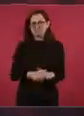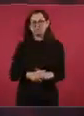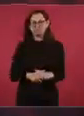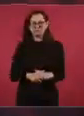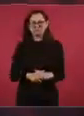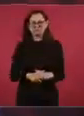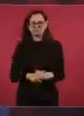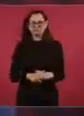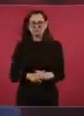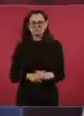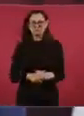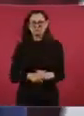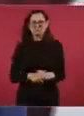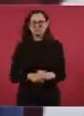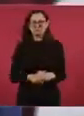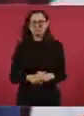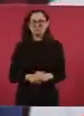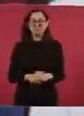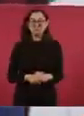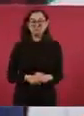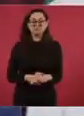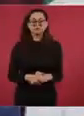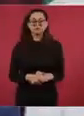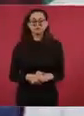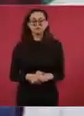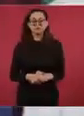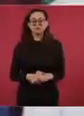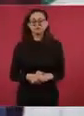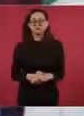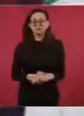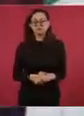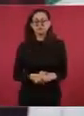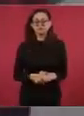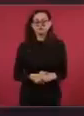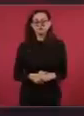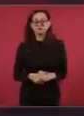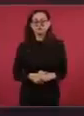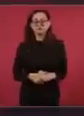sé que va a cambiar.